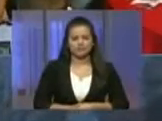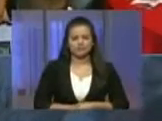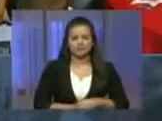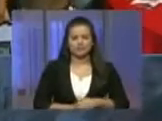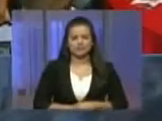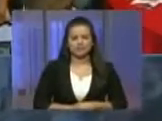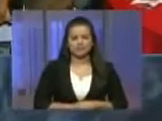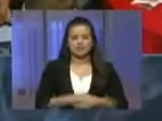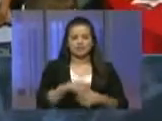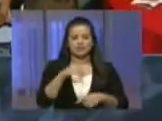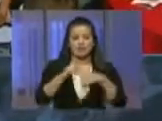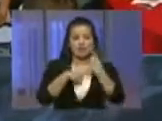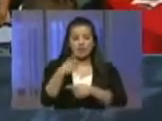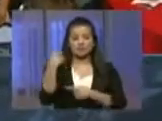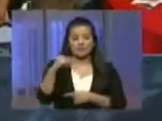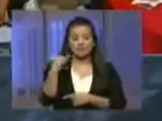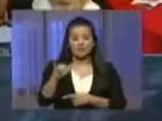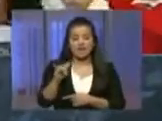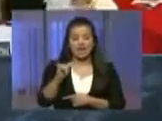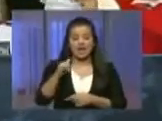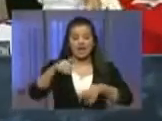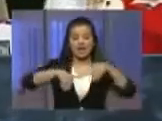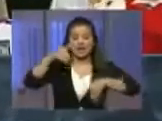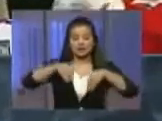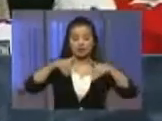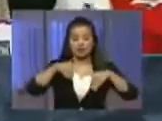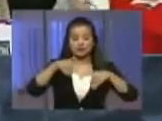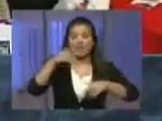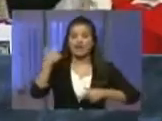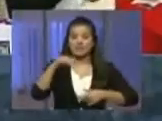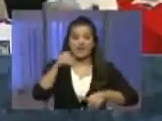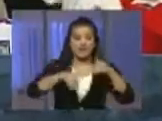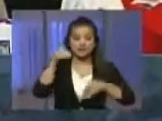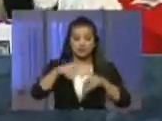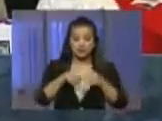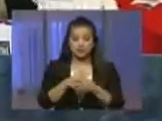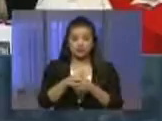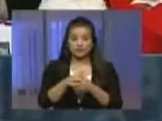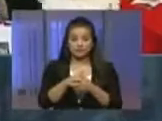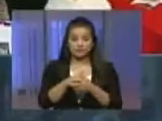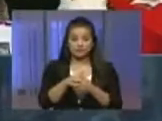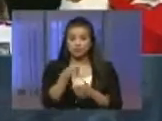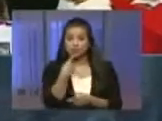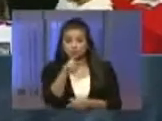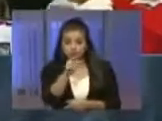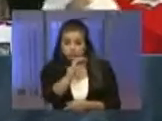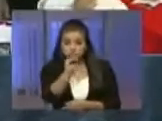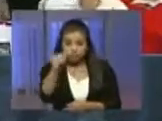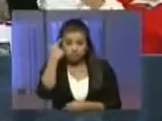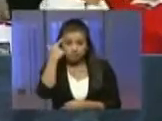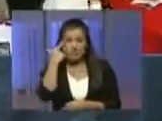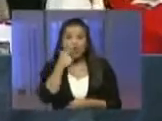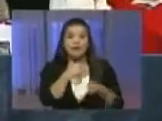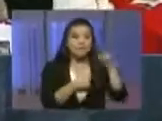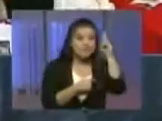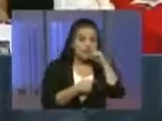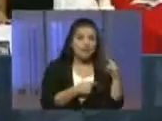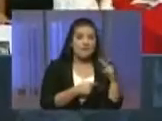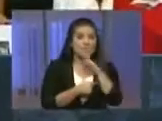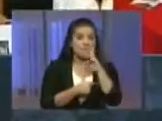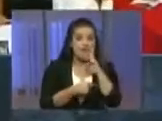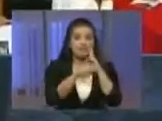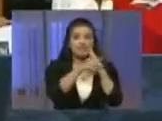cuando había elecciones escuchen ahí no le digan a nadie los padres de Ramos